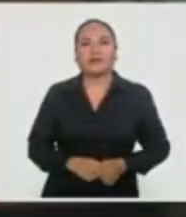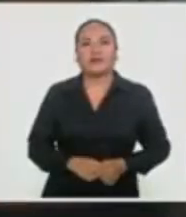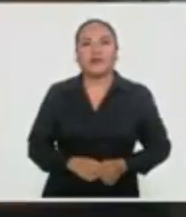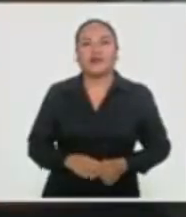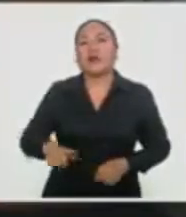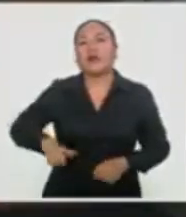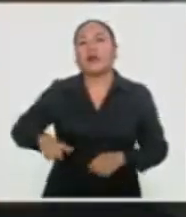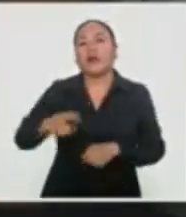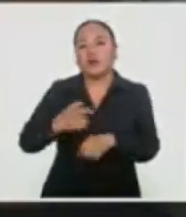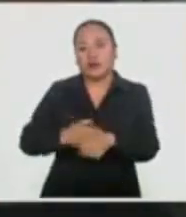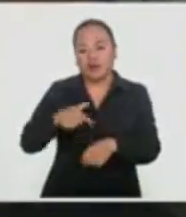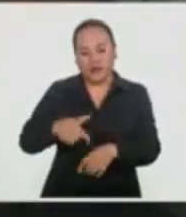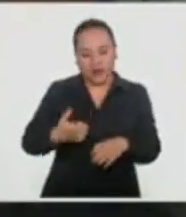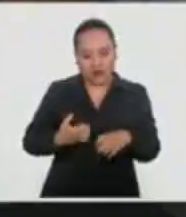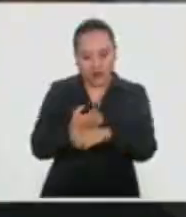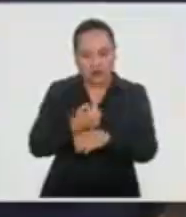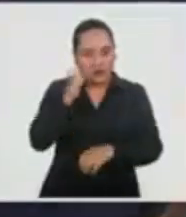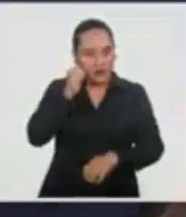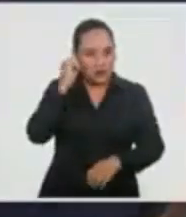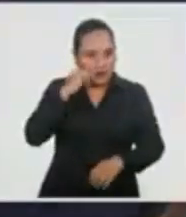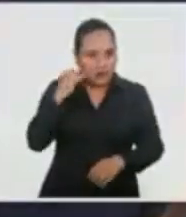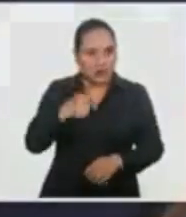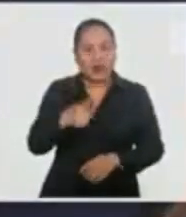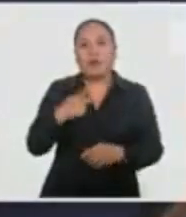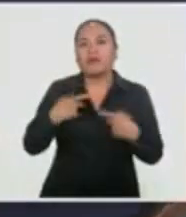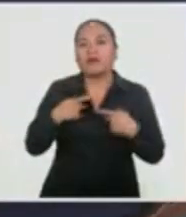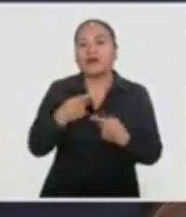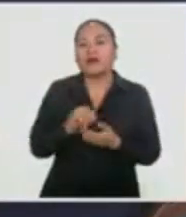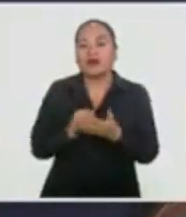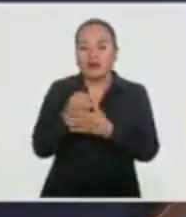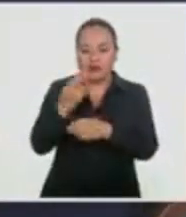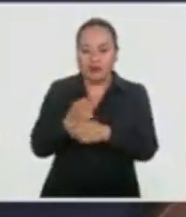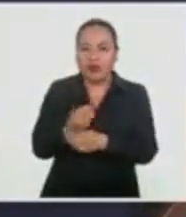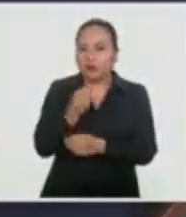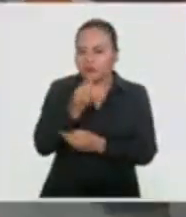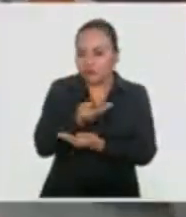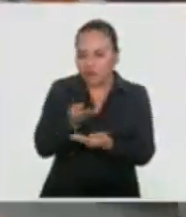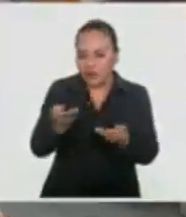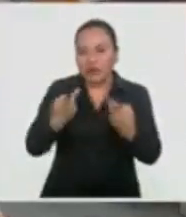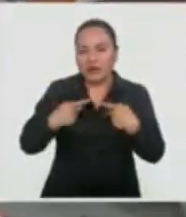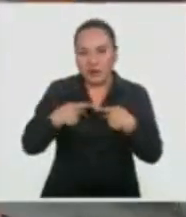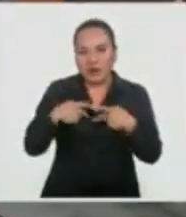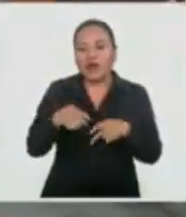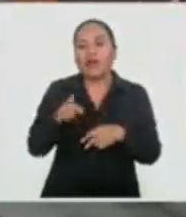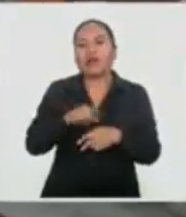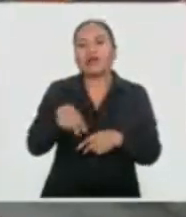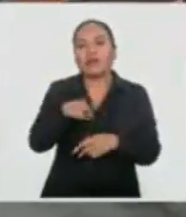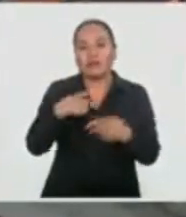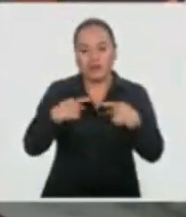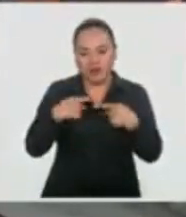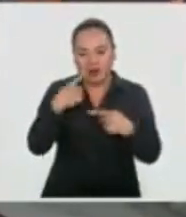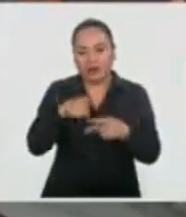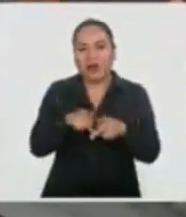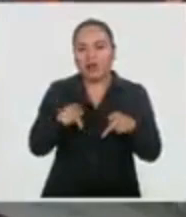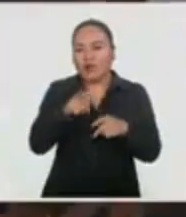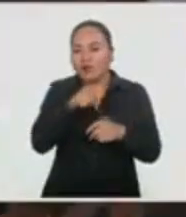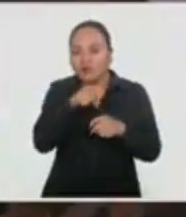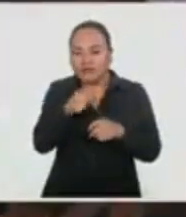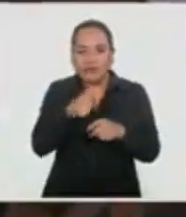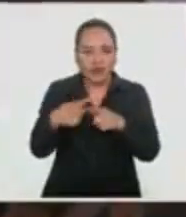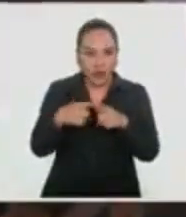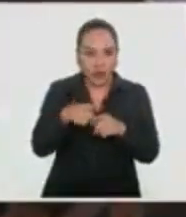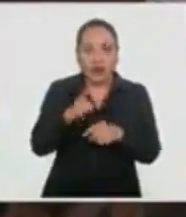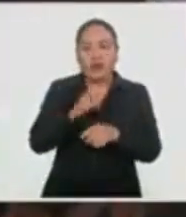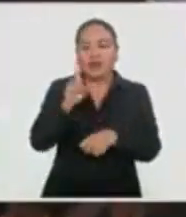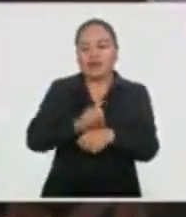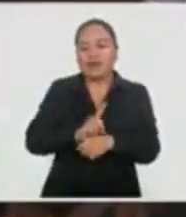El gobernador de Oaxaca, Salomón Jara Cruz, ofreció un desayuno a integrantes de los medios de comunicación en el marco del Día de la Libertad de Expresión.